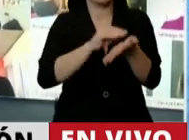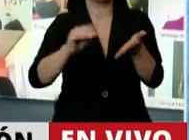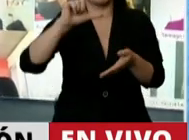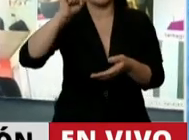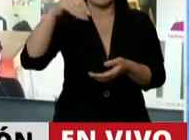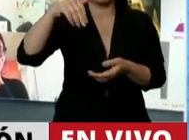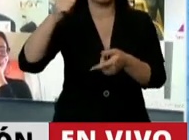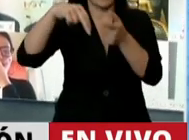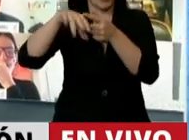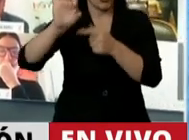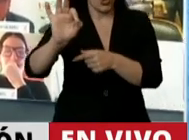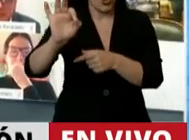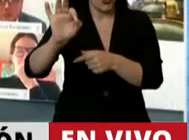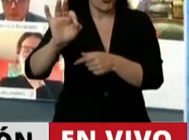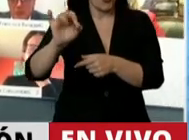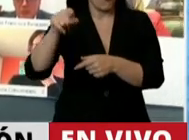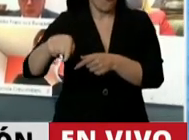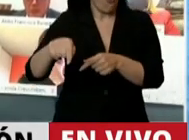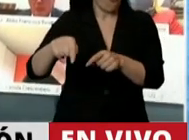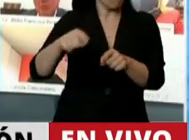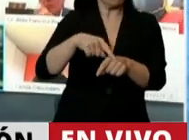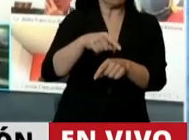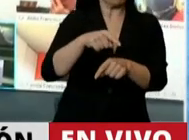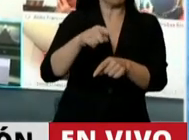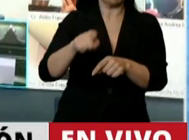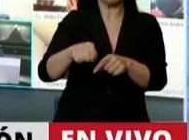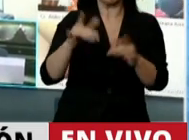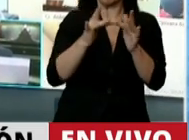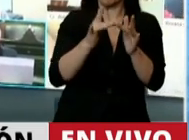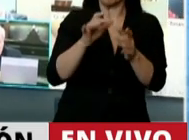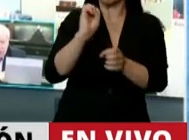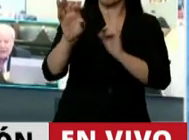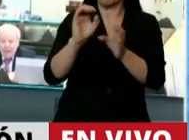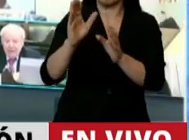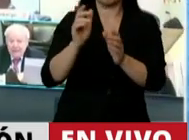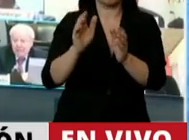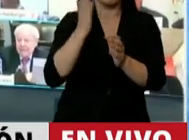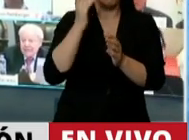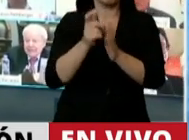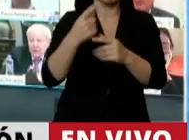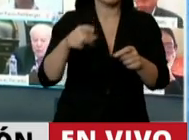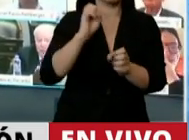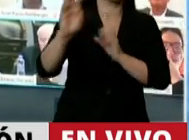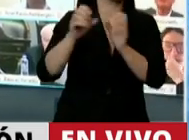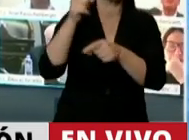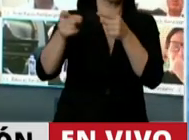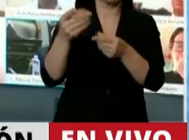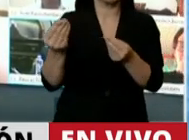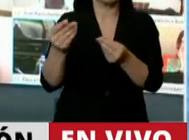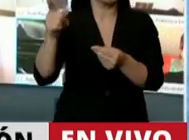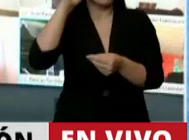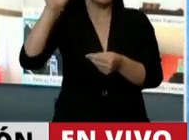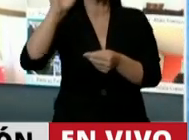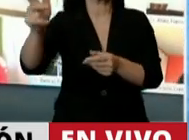Camaño fue agredida virtualmente en las redes sociales solo por haber manifestado su